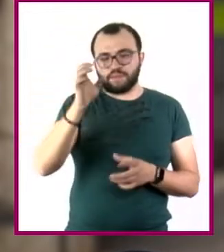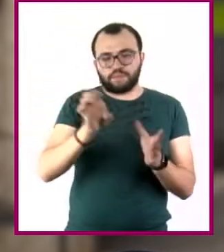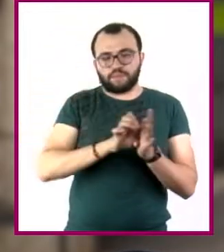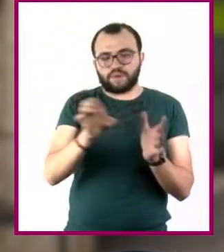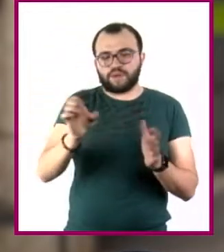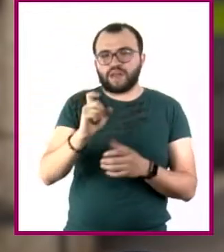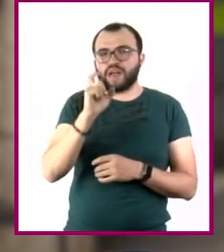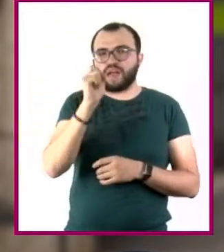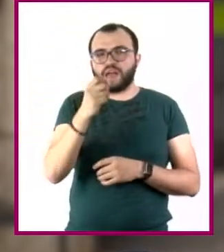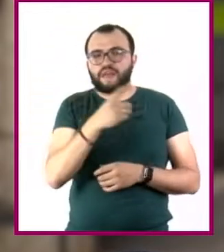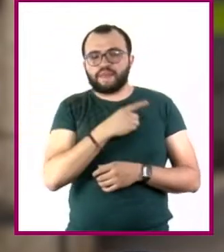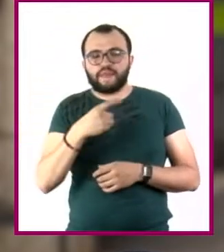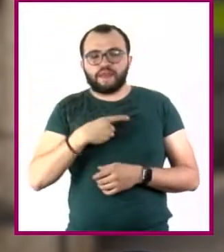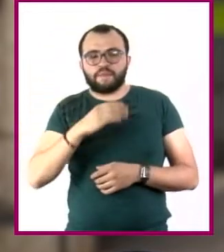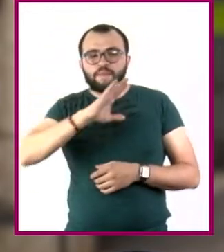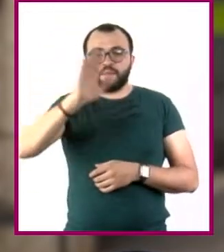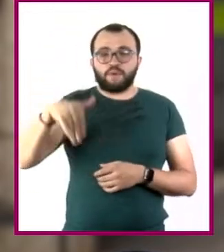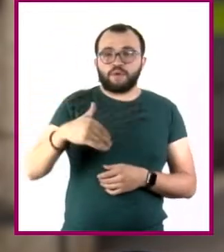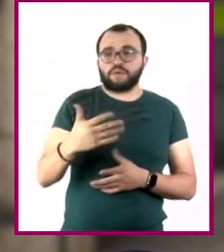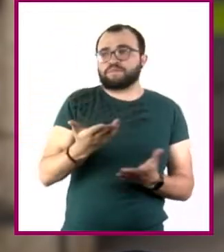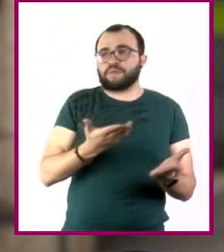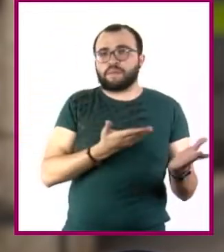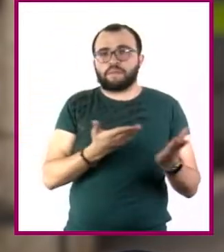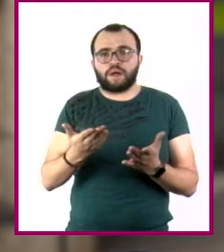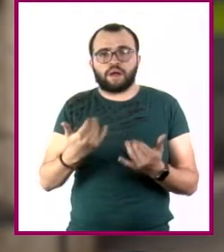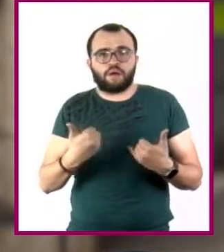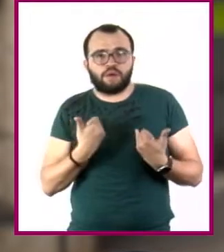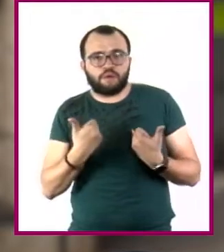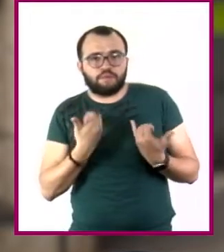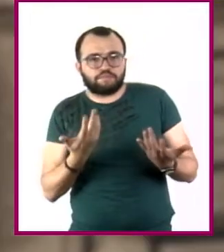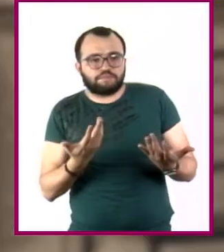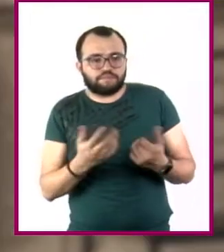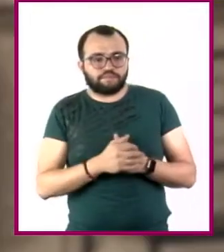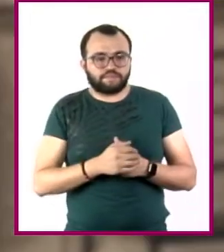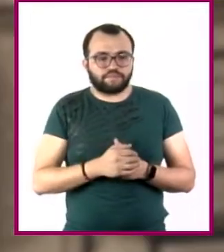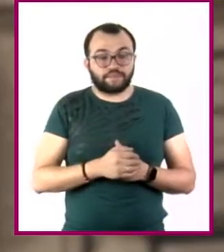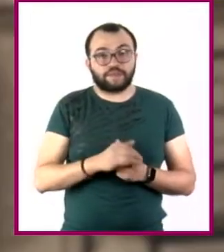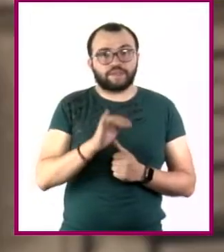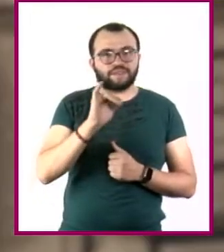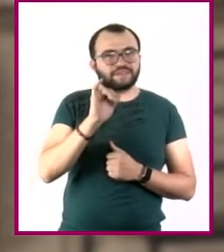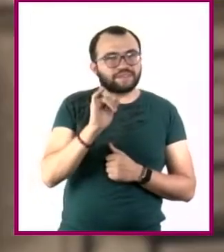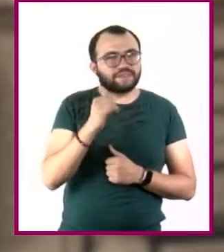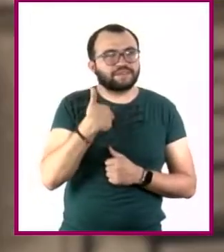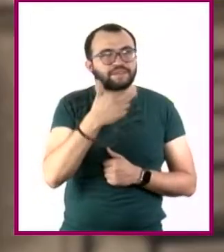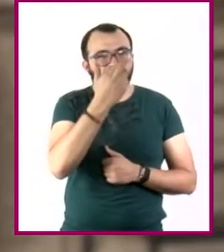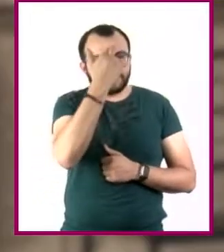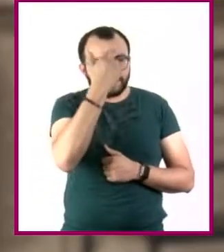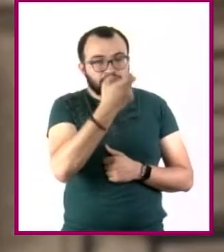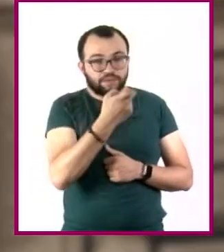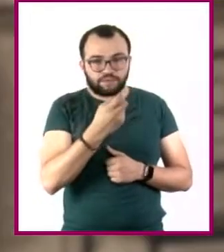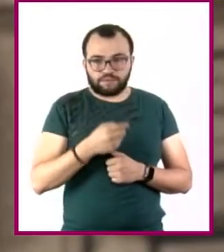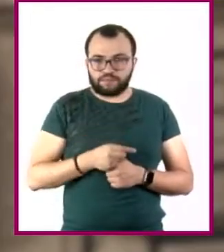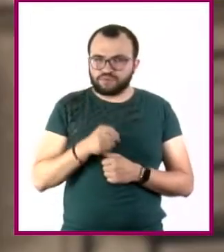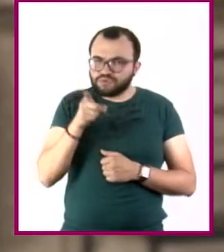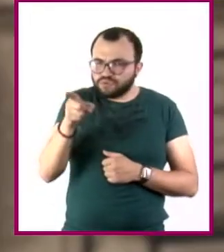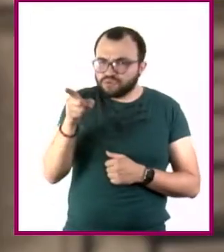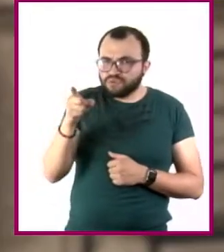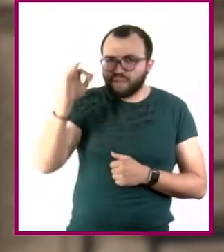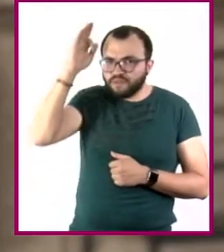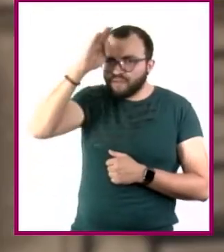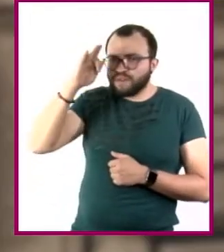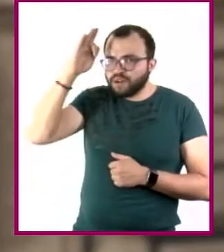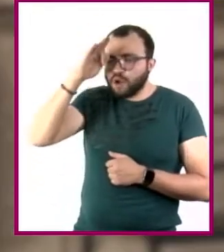Y Pásele joven, Tacos de perro, Humano y Caracol. Sí, me suena. ¿Es usted filósofo? ¿O su nombre es